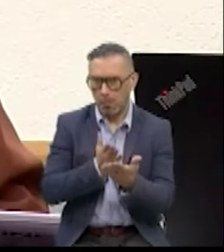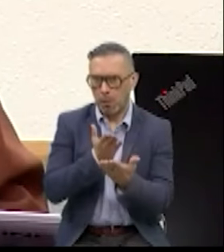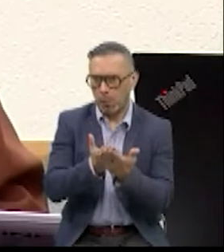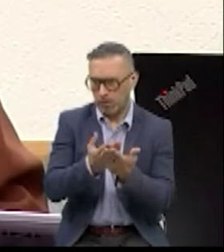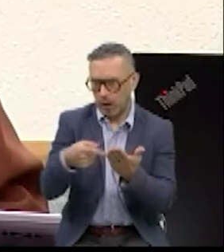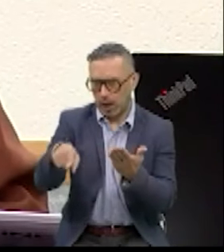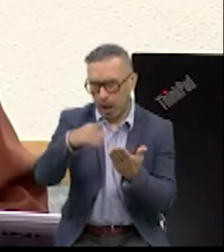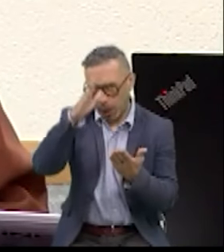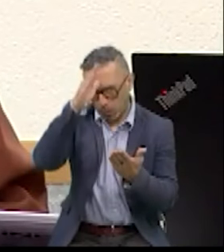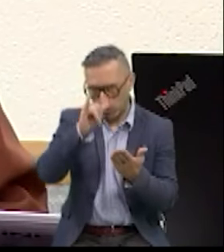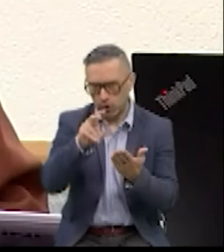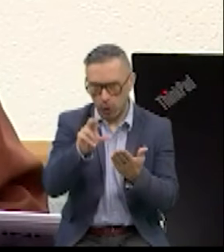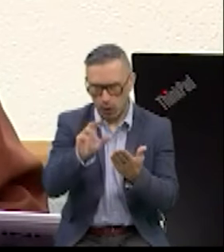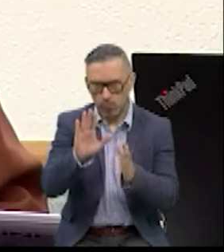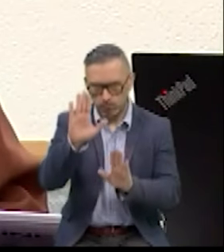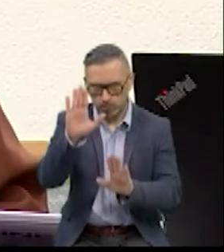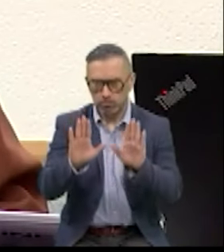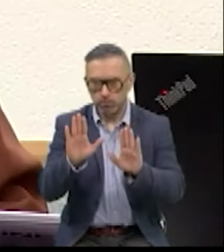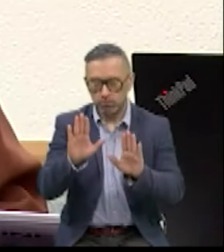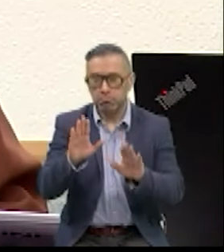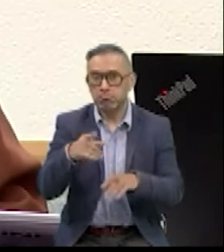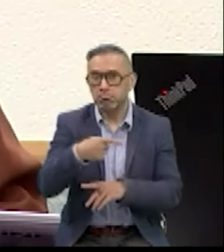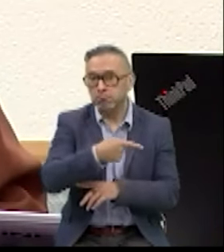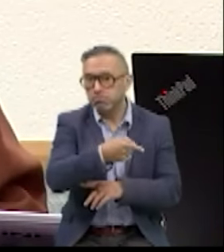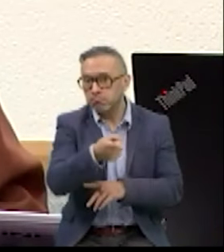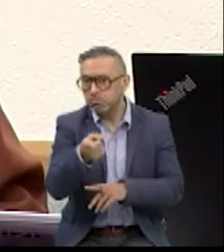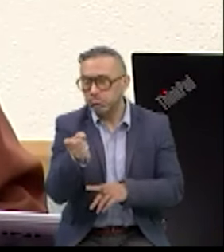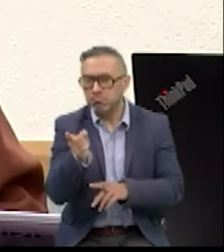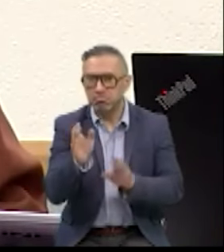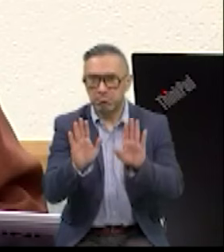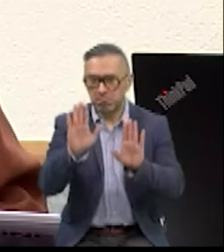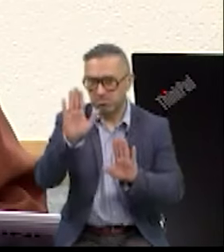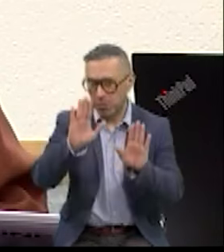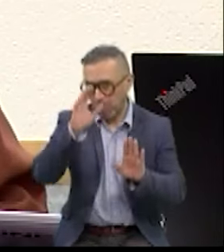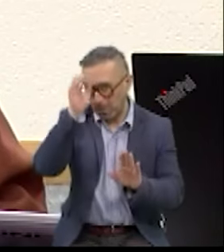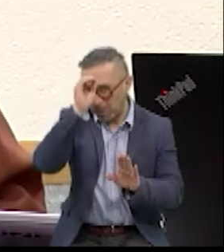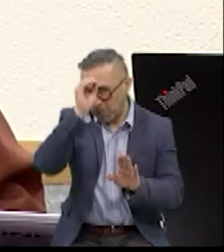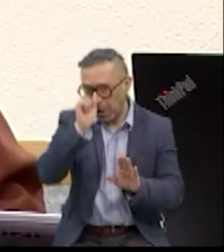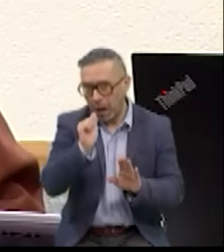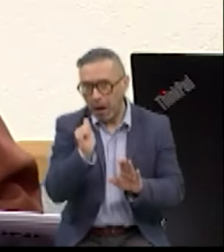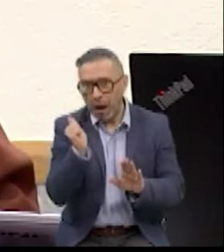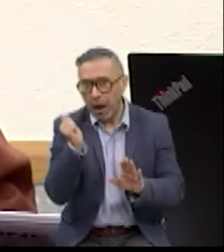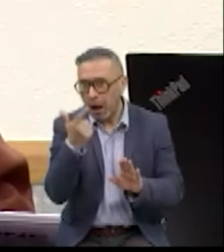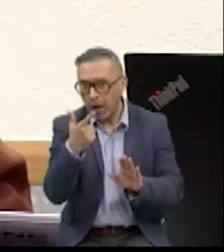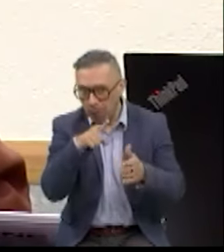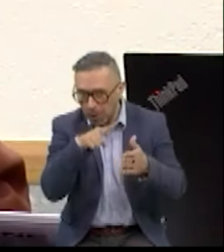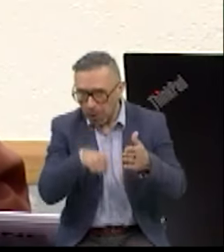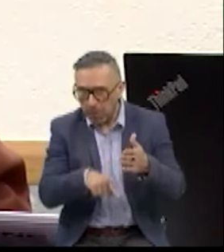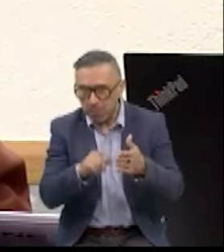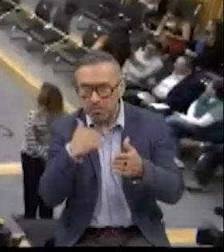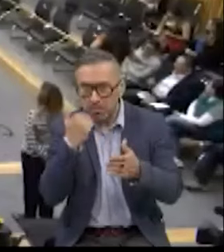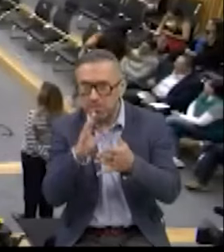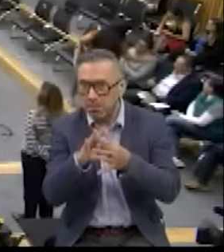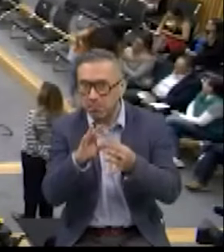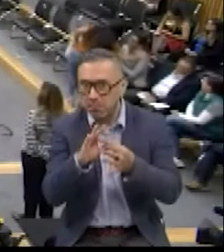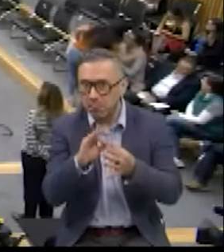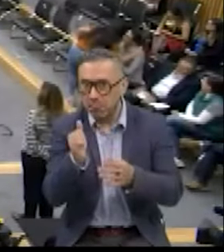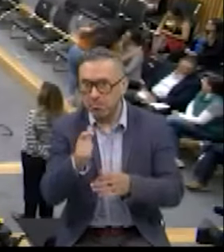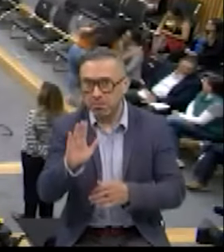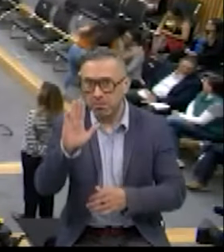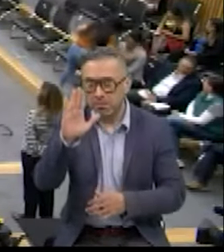partidistas particulares, en fin, de las ansias, la ambición de poder, etcétera, por encima del proceso electoral. Bueno, la consejera presidenta tuvo que